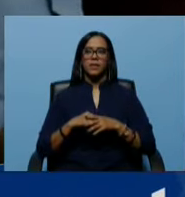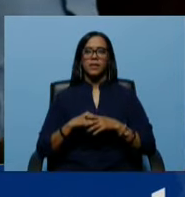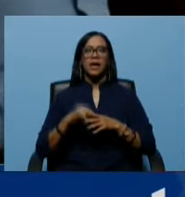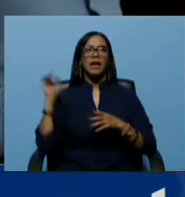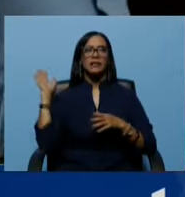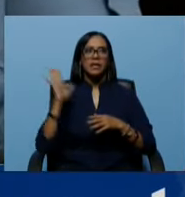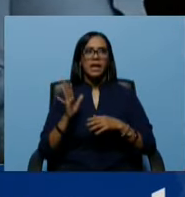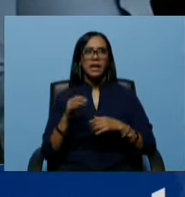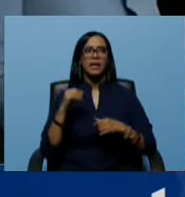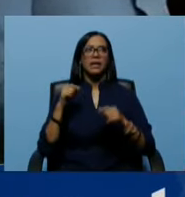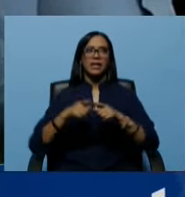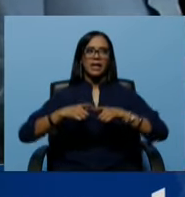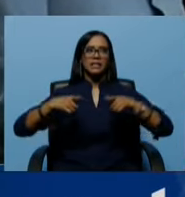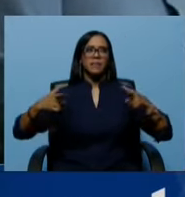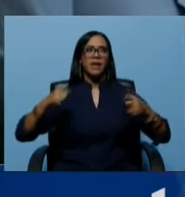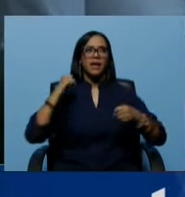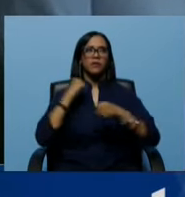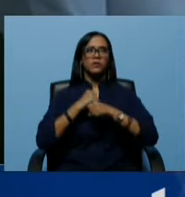crecimiento, trabajo,